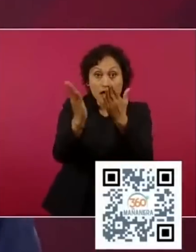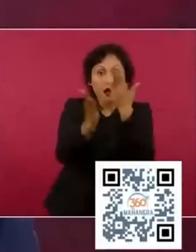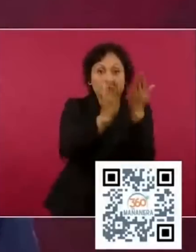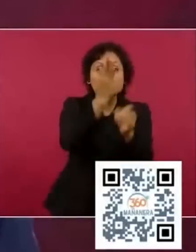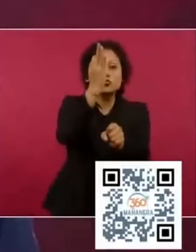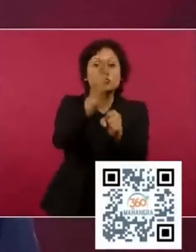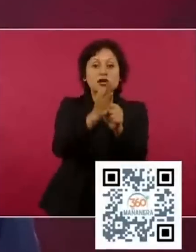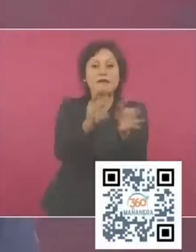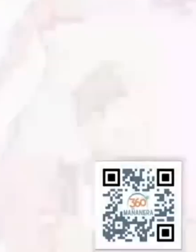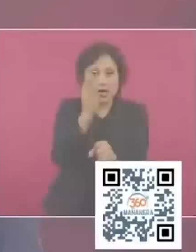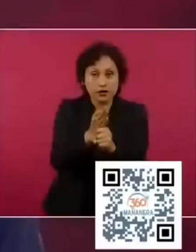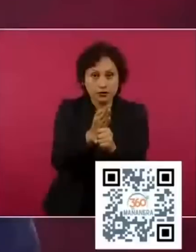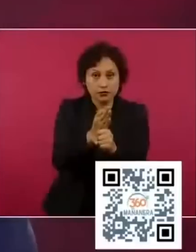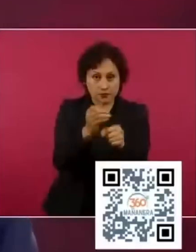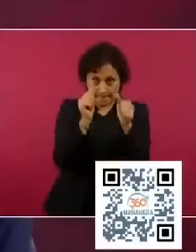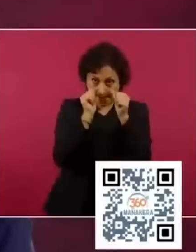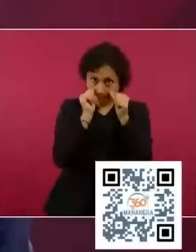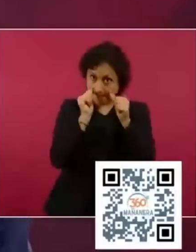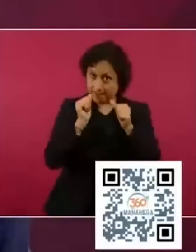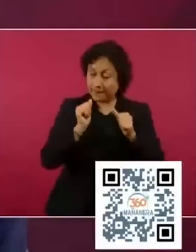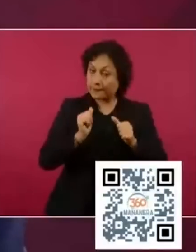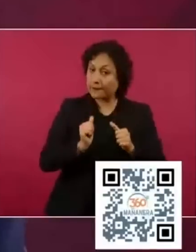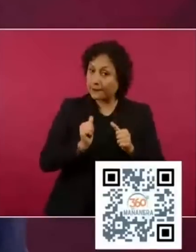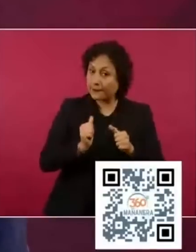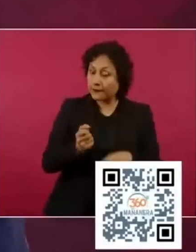o ciencias de la comunicación que